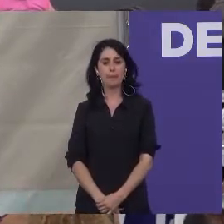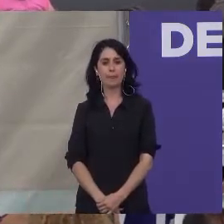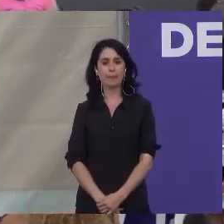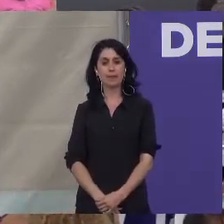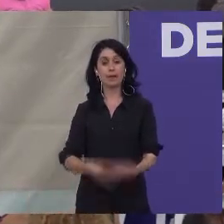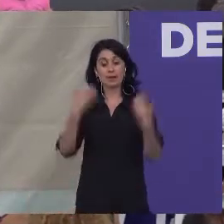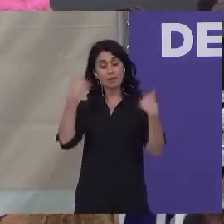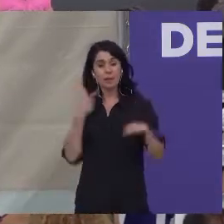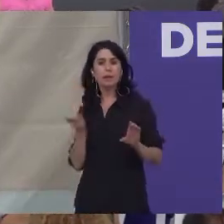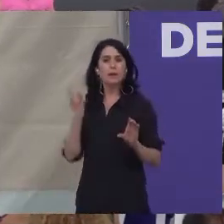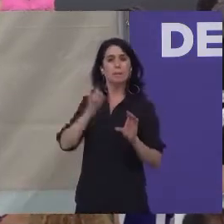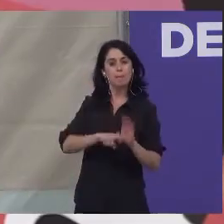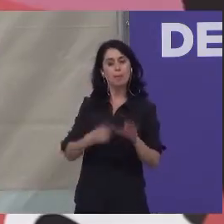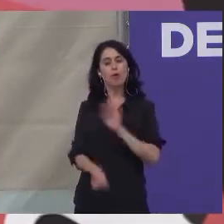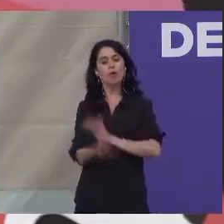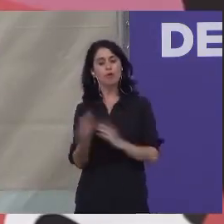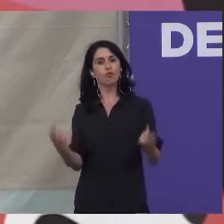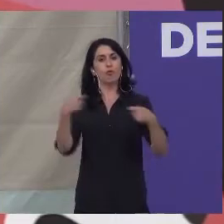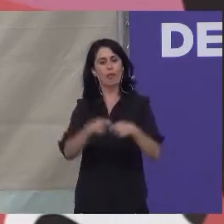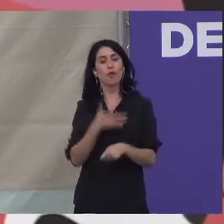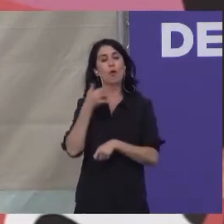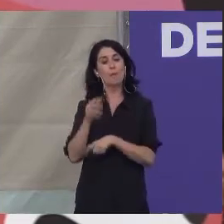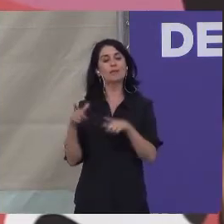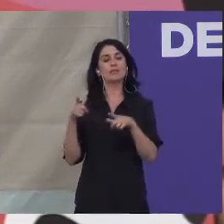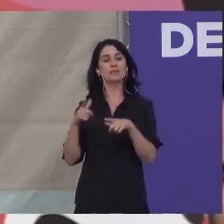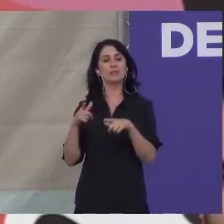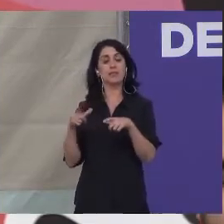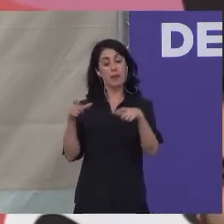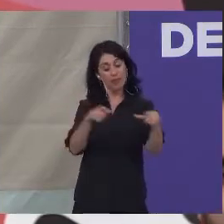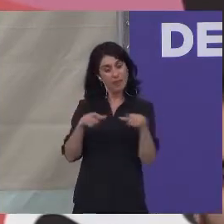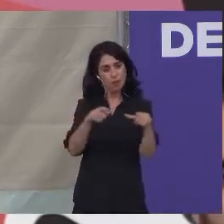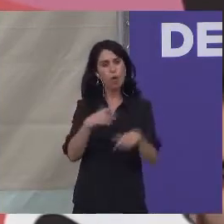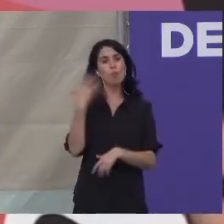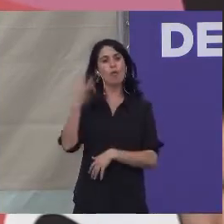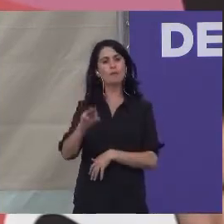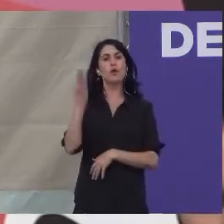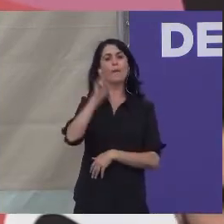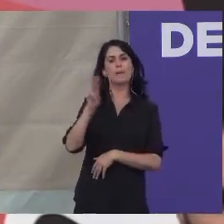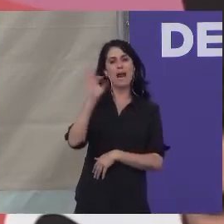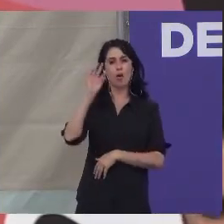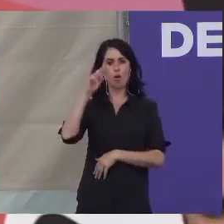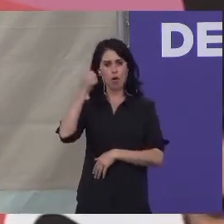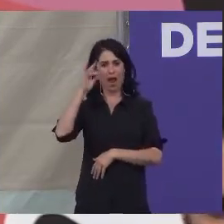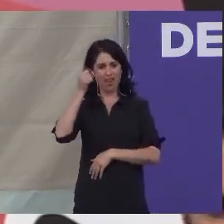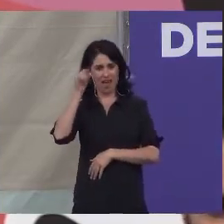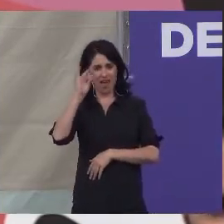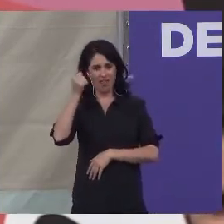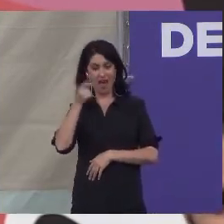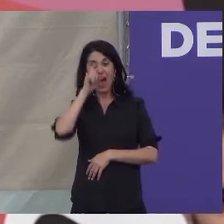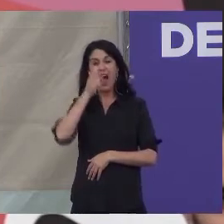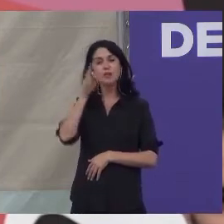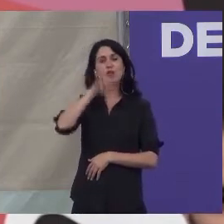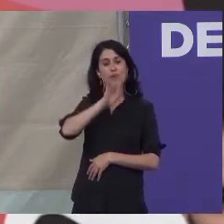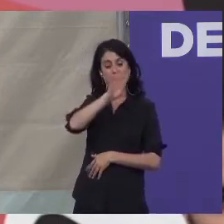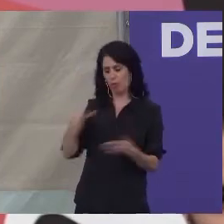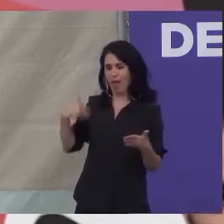Soy miembro, cofundador y militante del Círculo de Podemos de Pilar de la Horadada, desde su constitución en el año 2014. En la